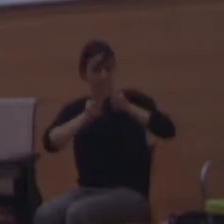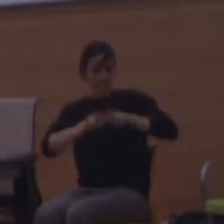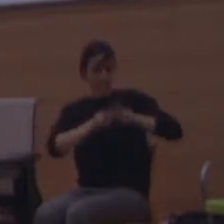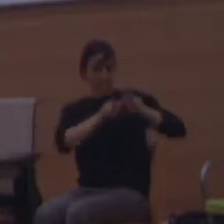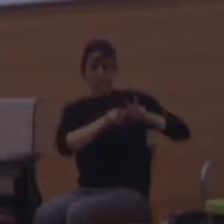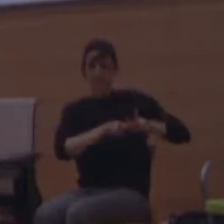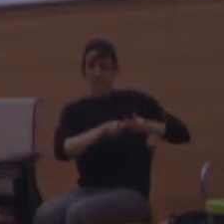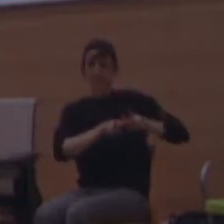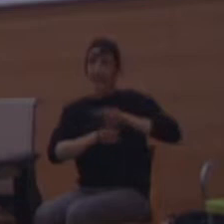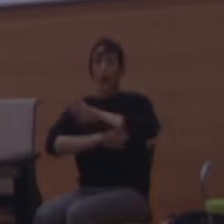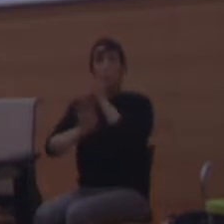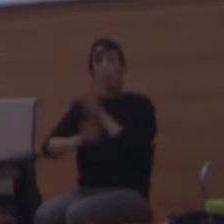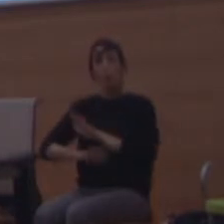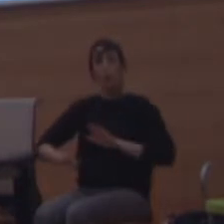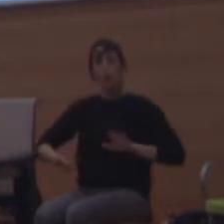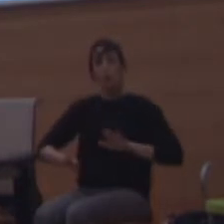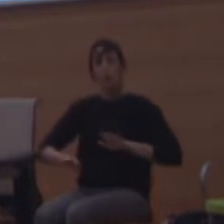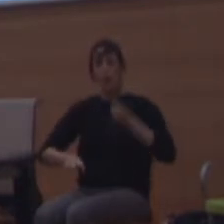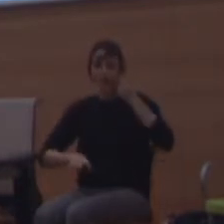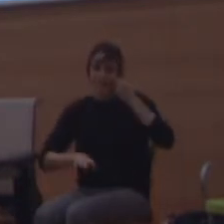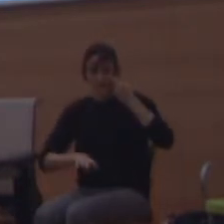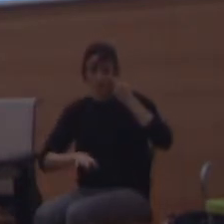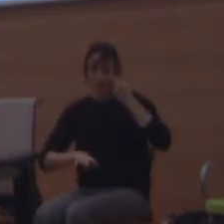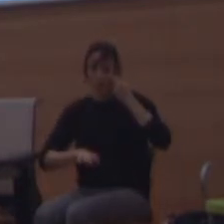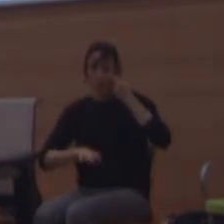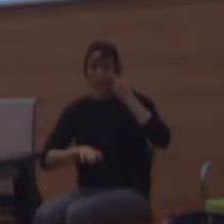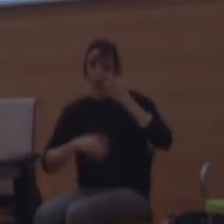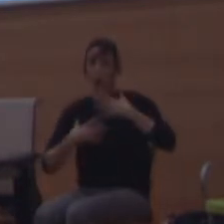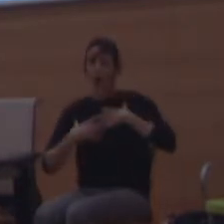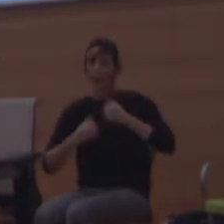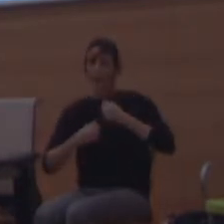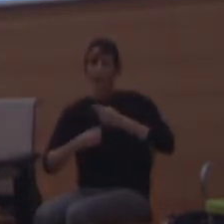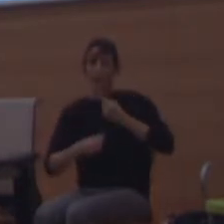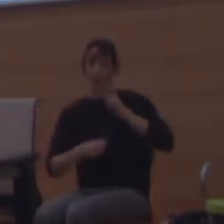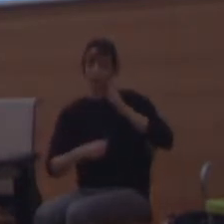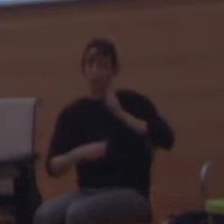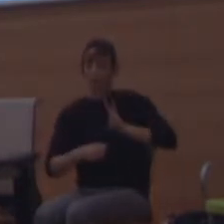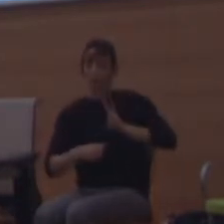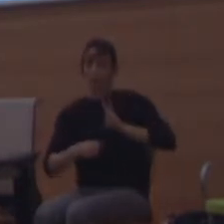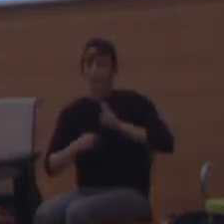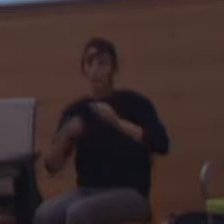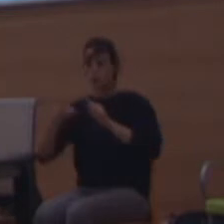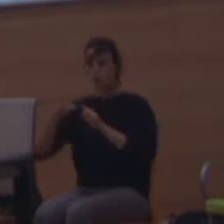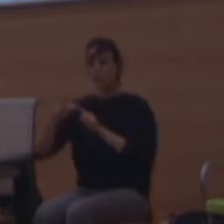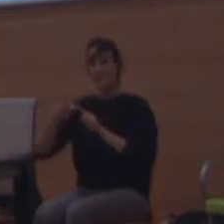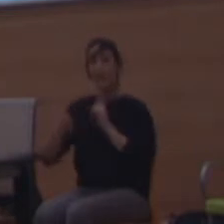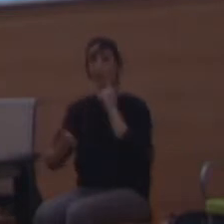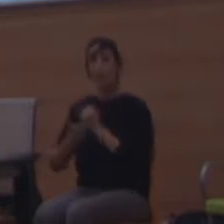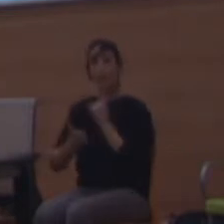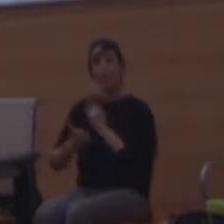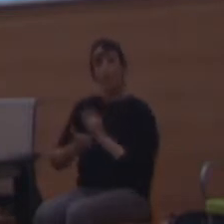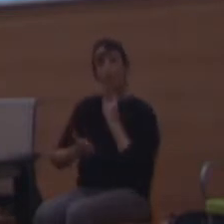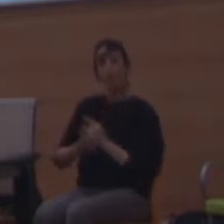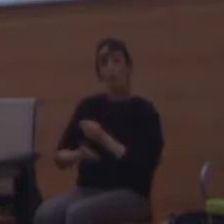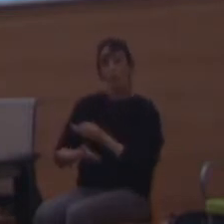la exploración clínica que, como vemos, pues se va a basar en varias pruebas.